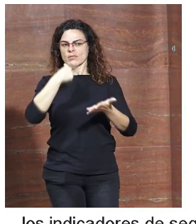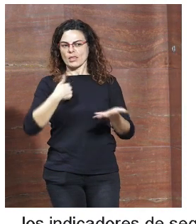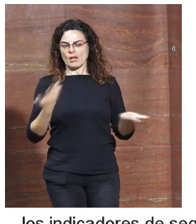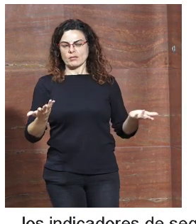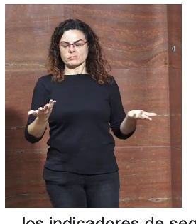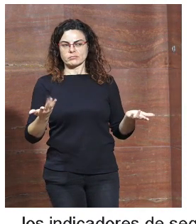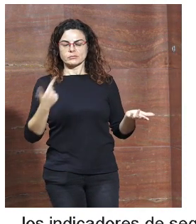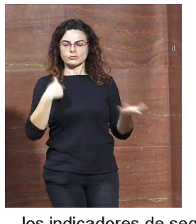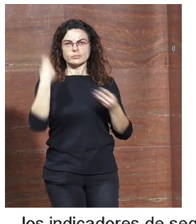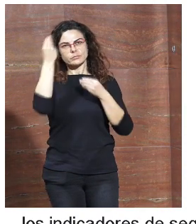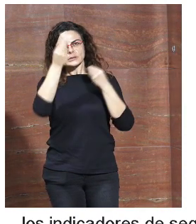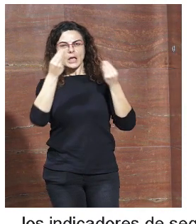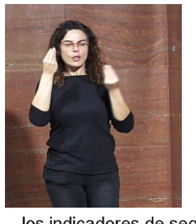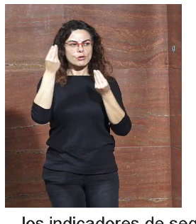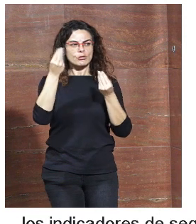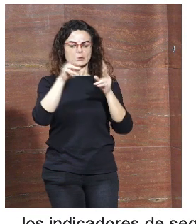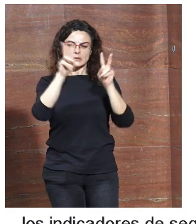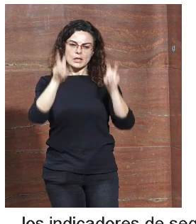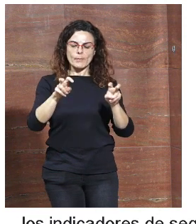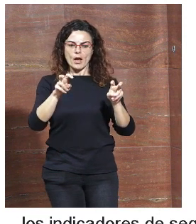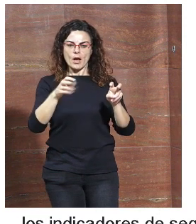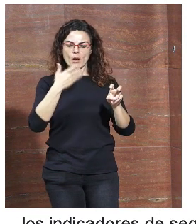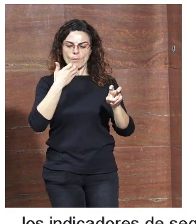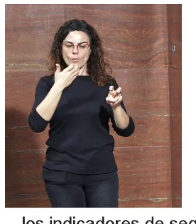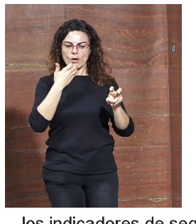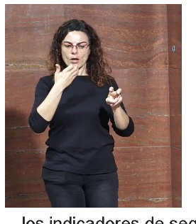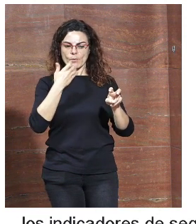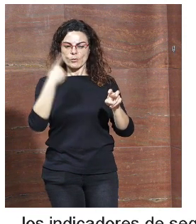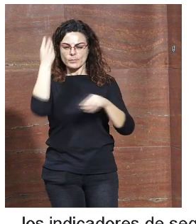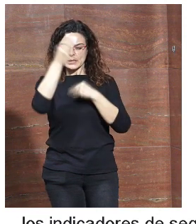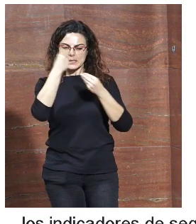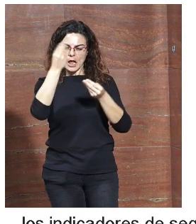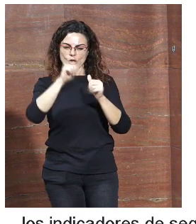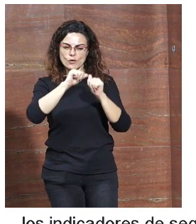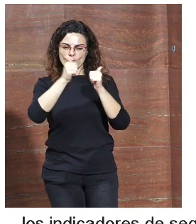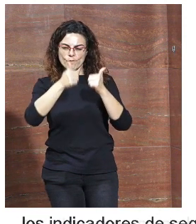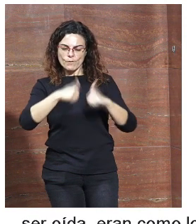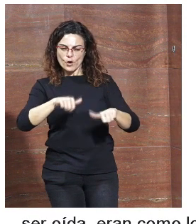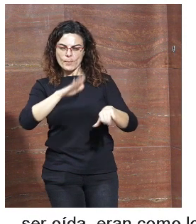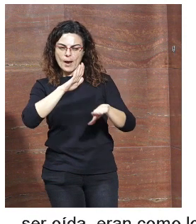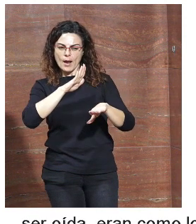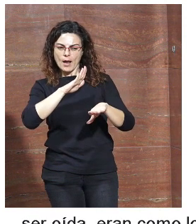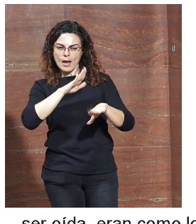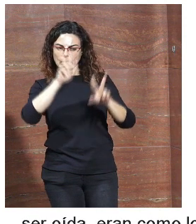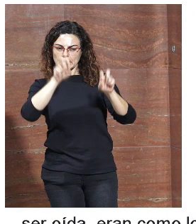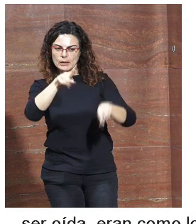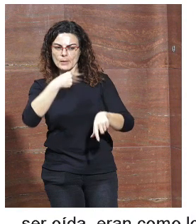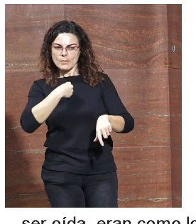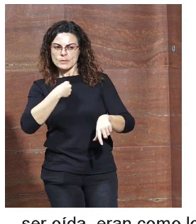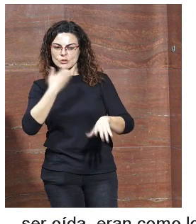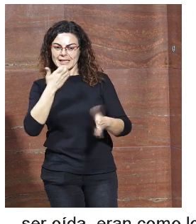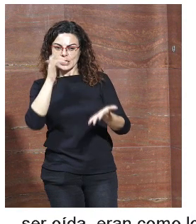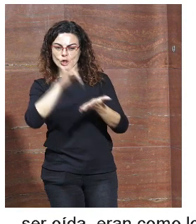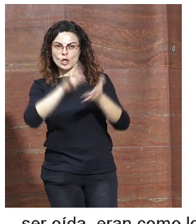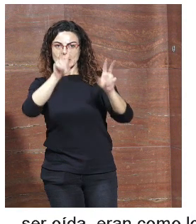Entonces me cuestionaba un poco eso, ¿no? ¿Cómo le podemos dar la vuelta, ¿no?, a todo esto, ¿no?, cuando se aborda el tema de